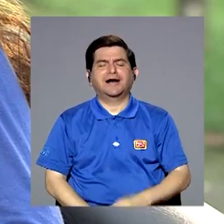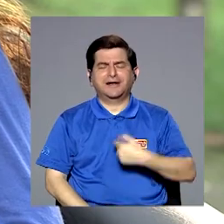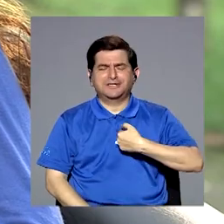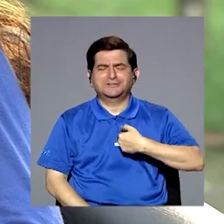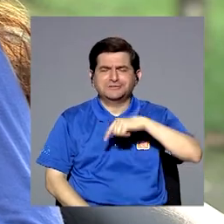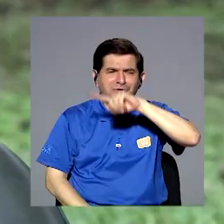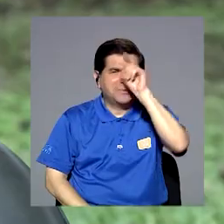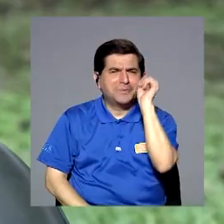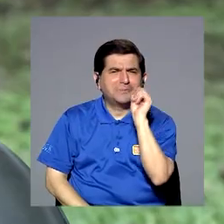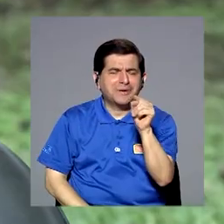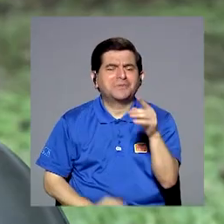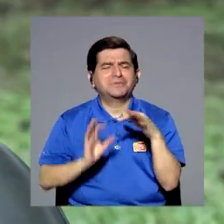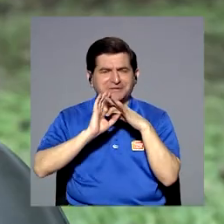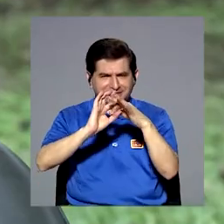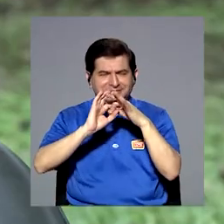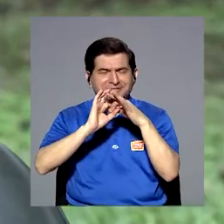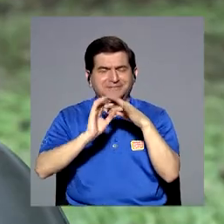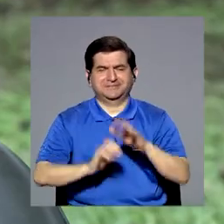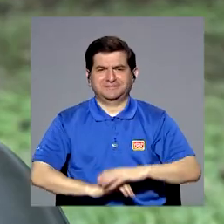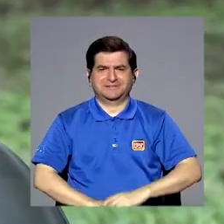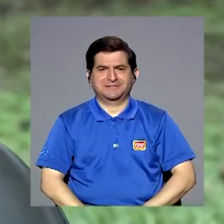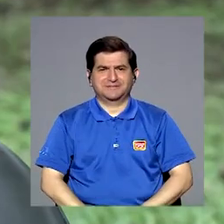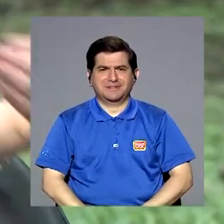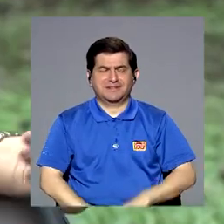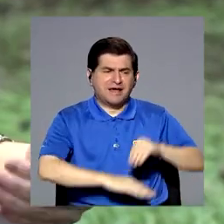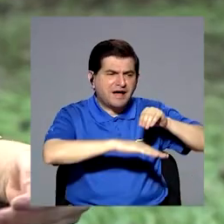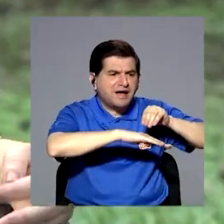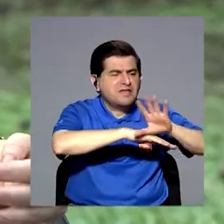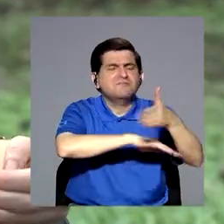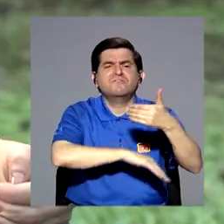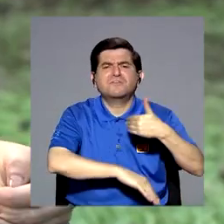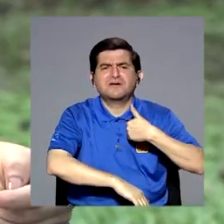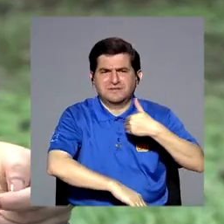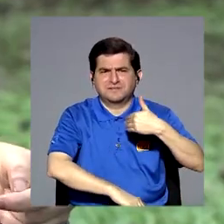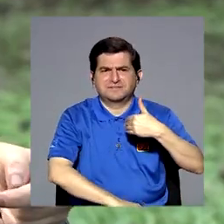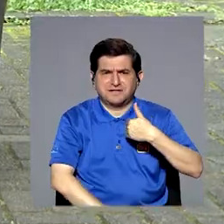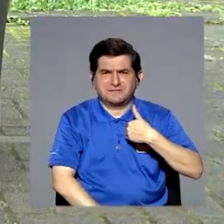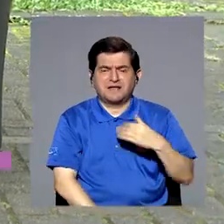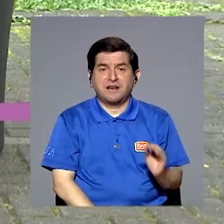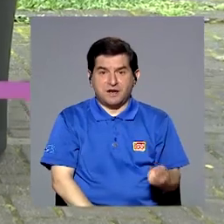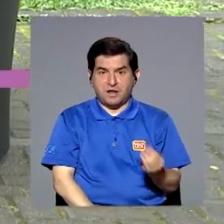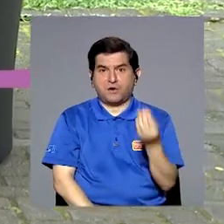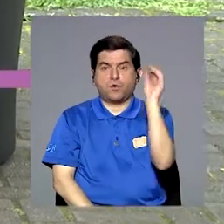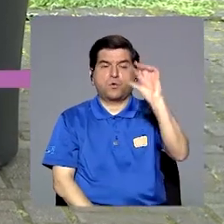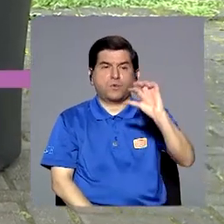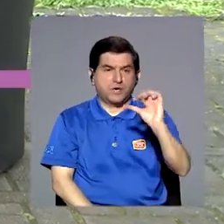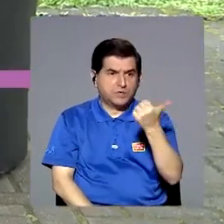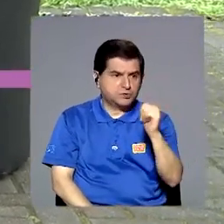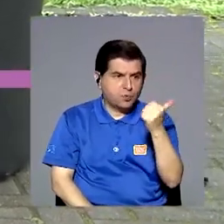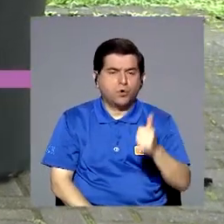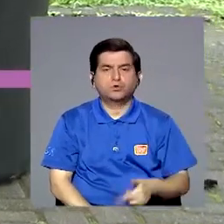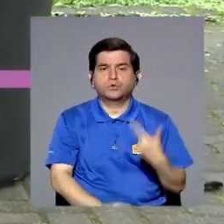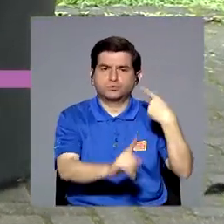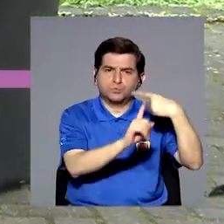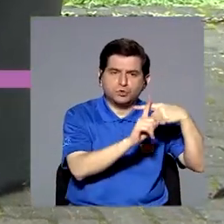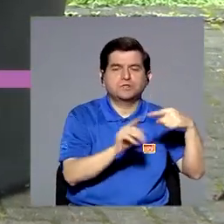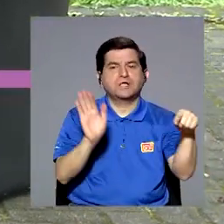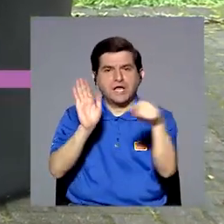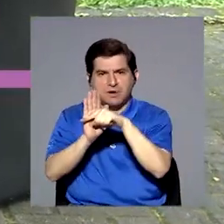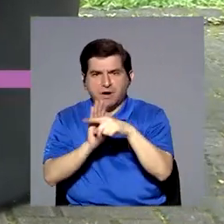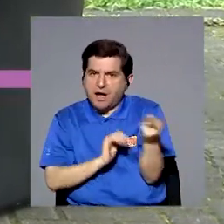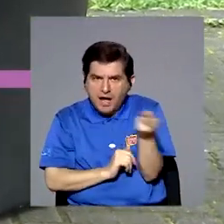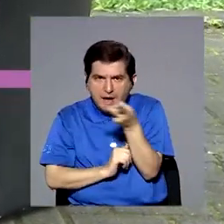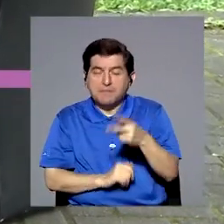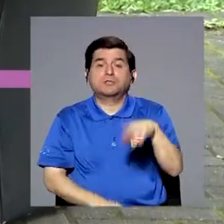tenía una pregunta acerca de eso también, ¿verdad? Que si la influencia que tienen los jóvenes en otros jóvenes puede ser tanto positiva como